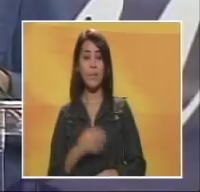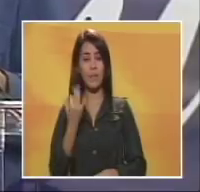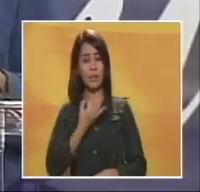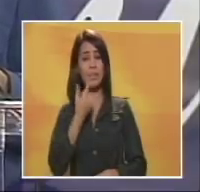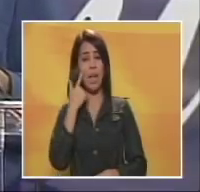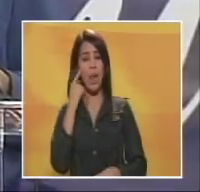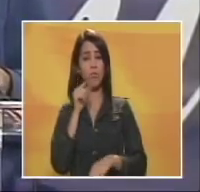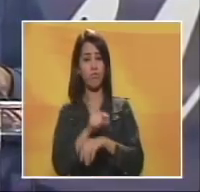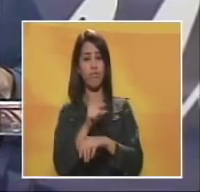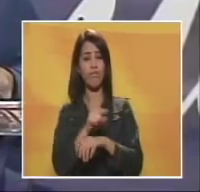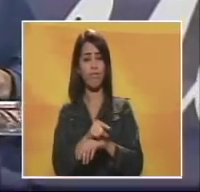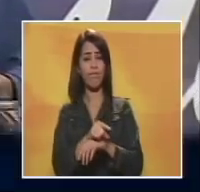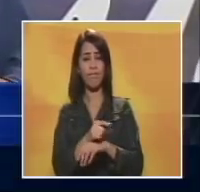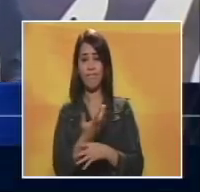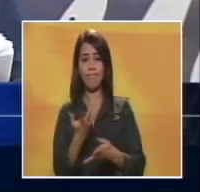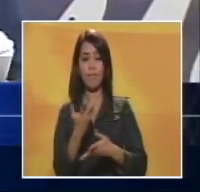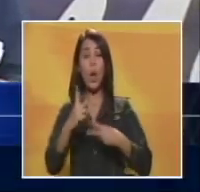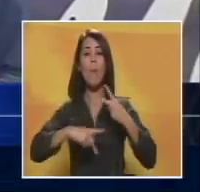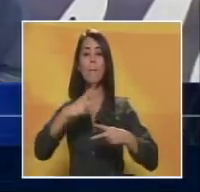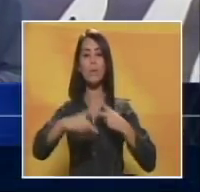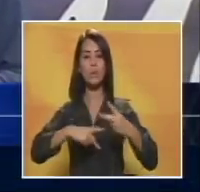legitimidad.